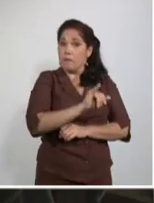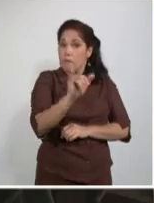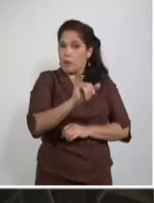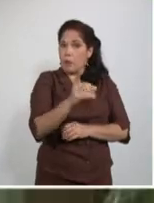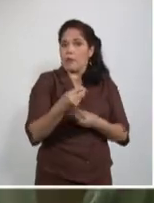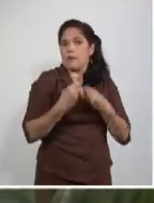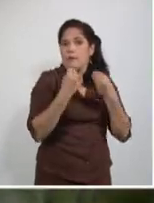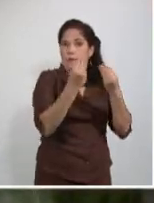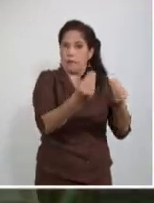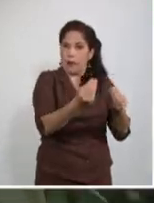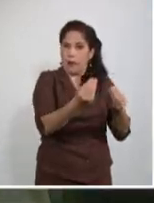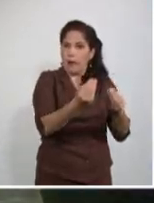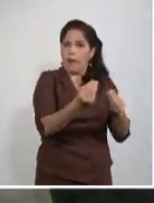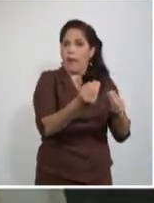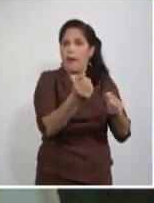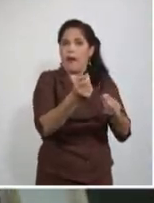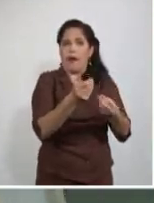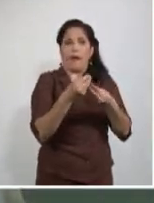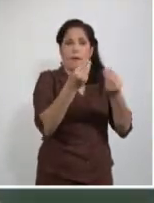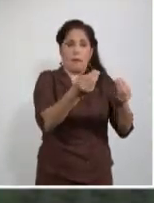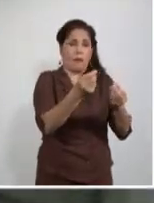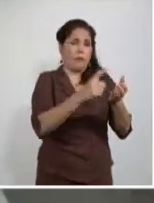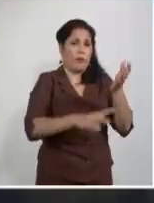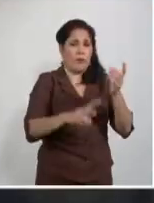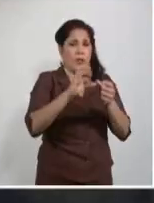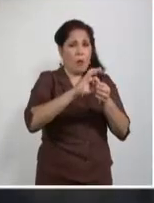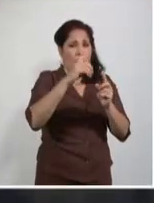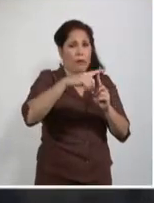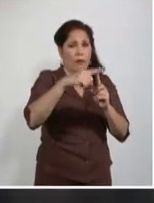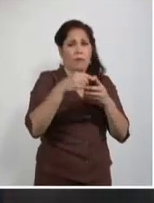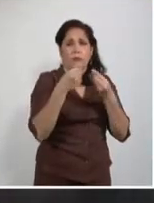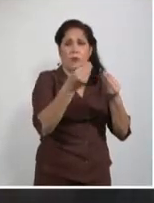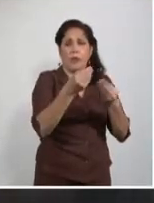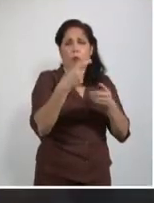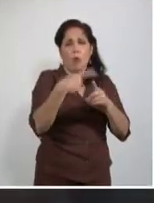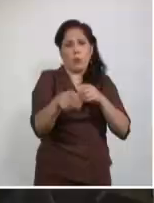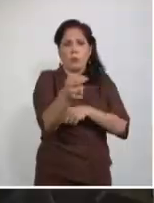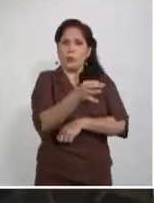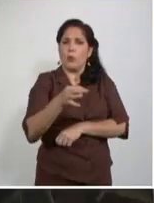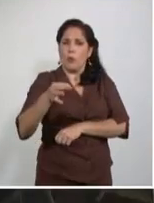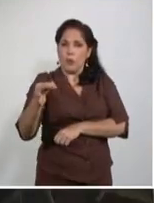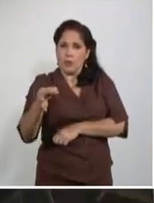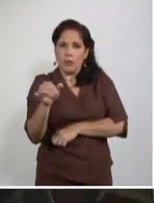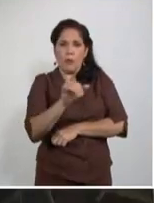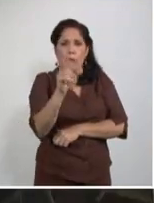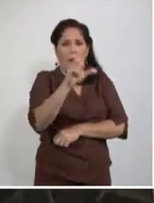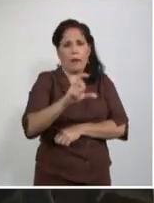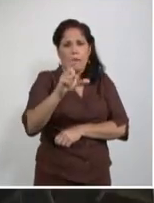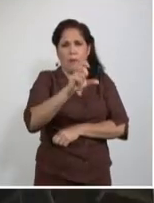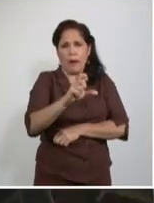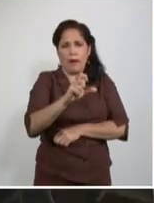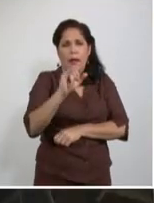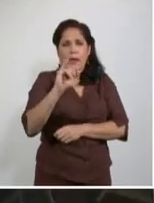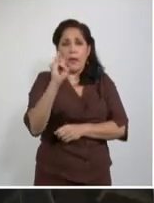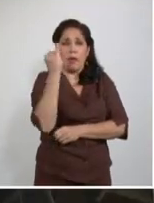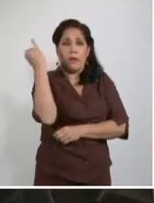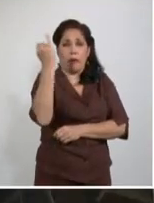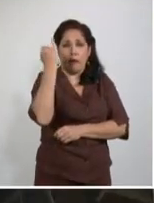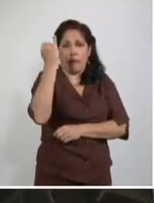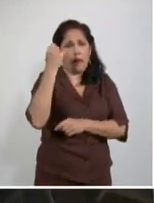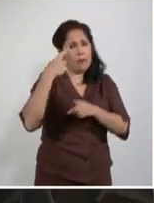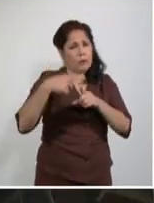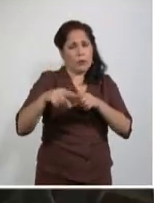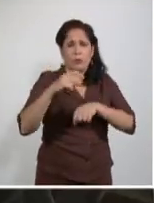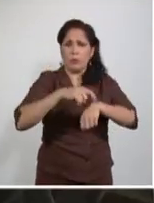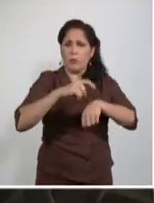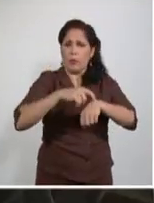dar tratamiento a toda la provincia de Guantánamo y algunos municipios como Caimanera, Imía y Niceto, que en estos